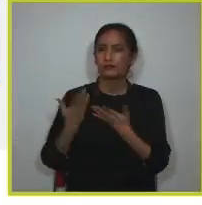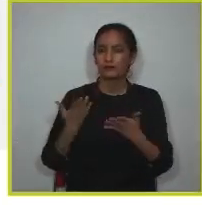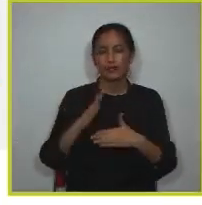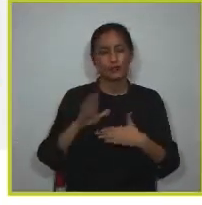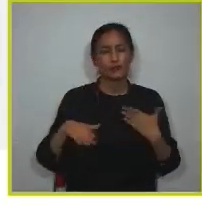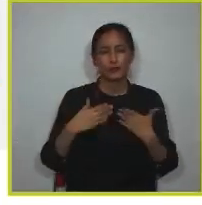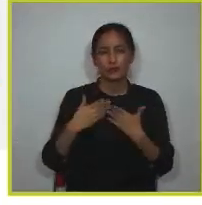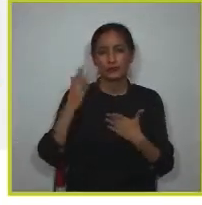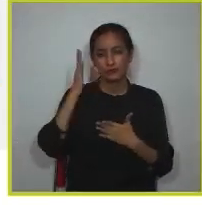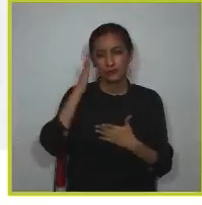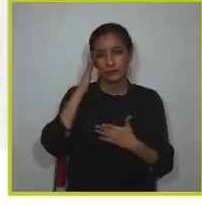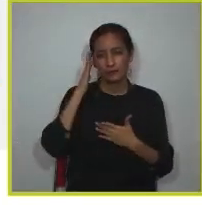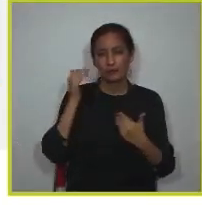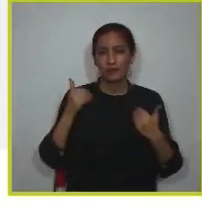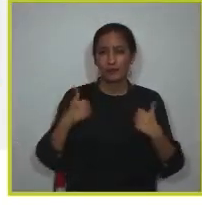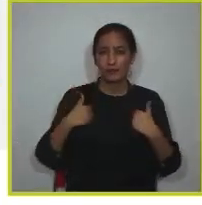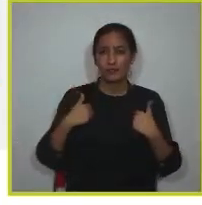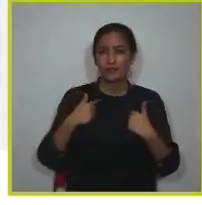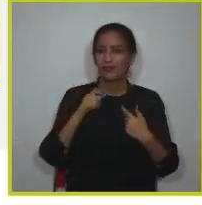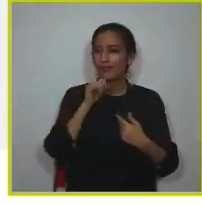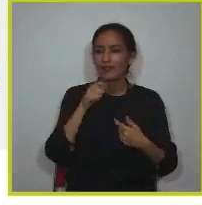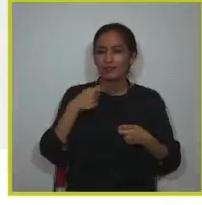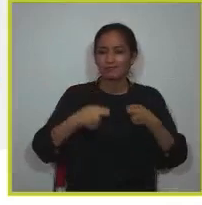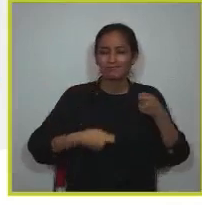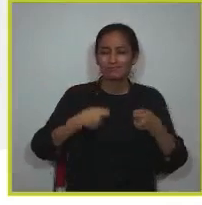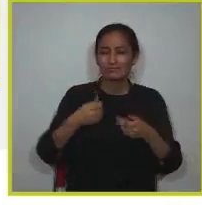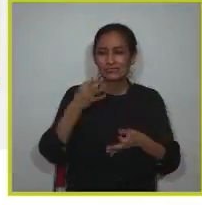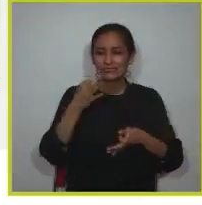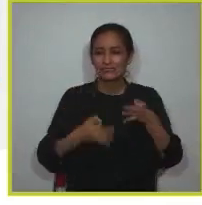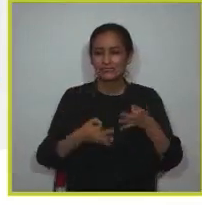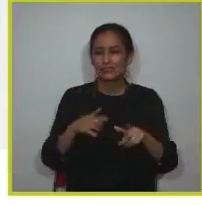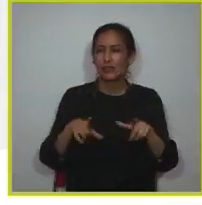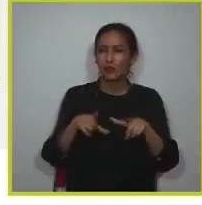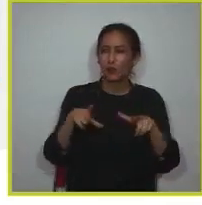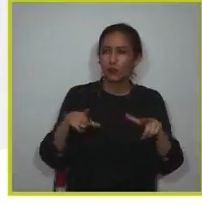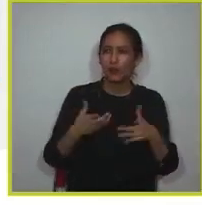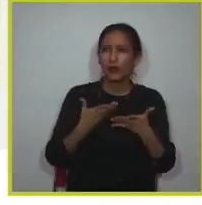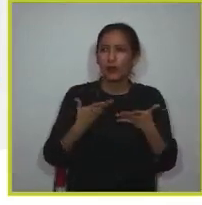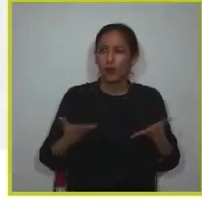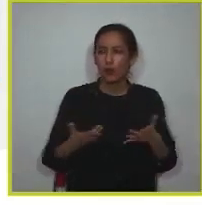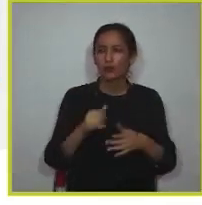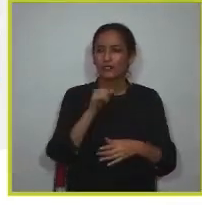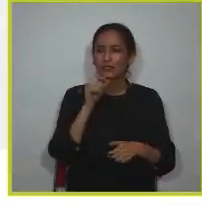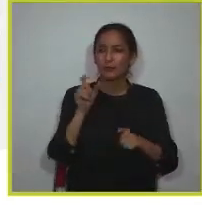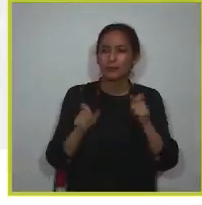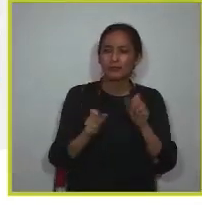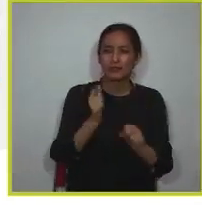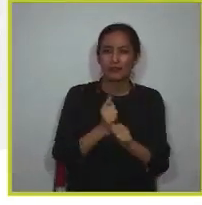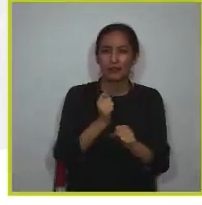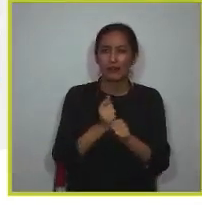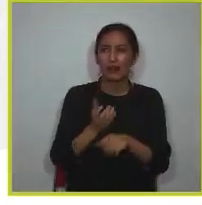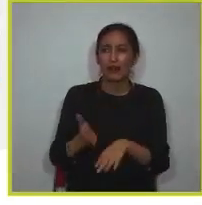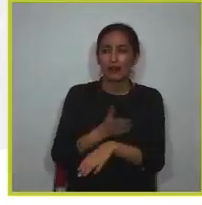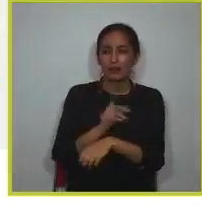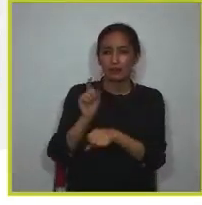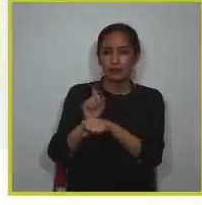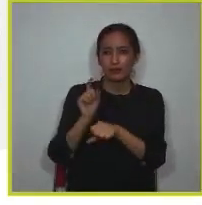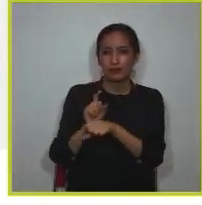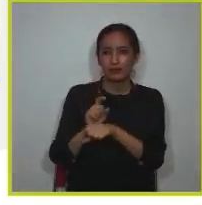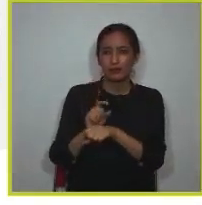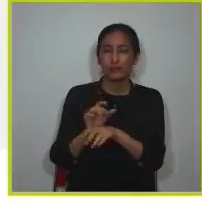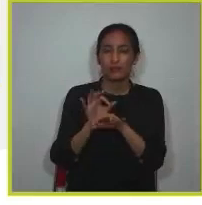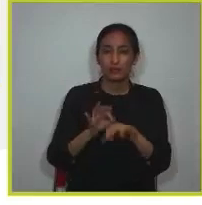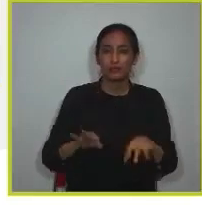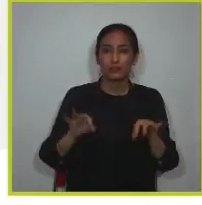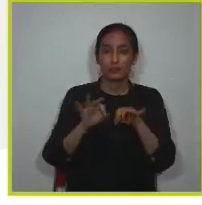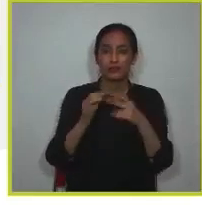todos sabemos que tienen falta de presupuesto en temas logísticos recursos humanos capacitación y bueno es